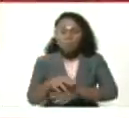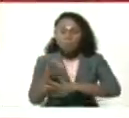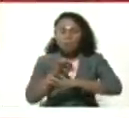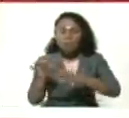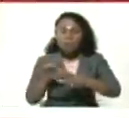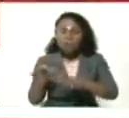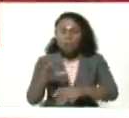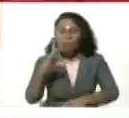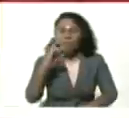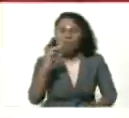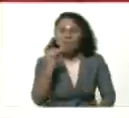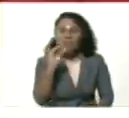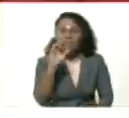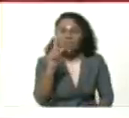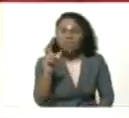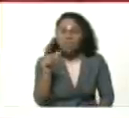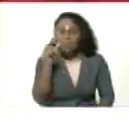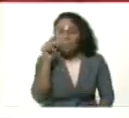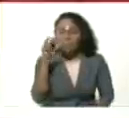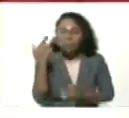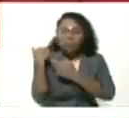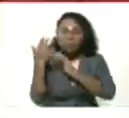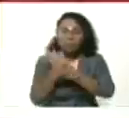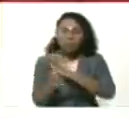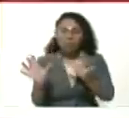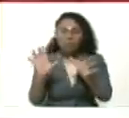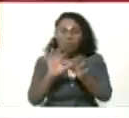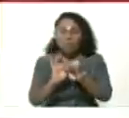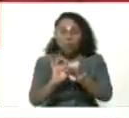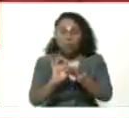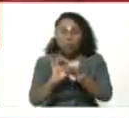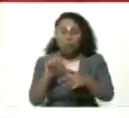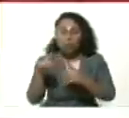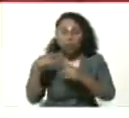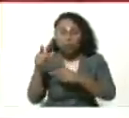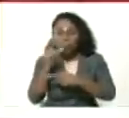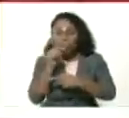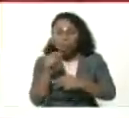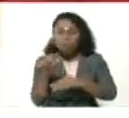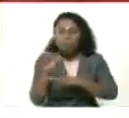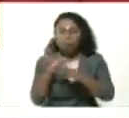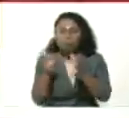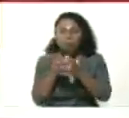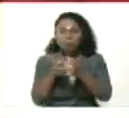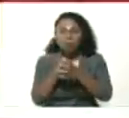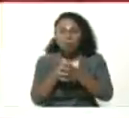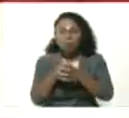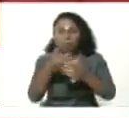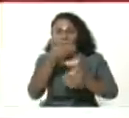Manso. Municipio Andrés Bellos, para la Alianza, David Sojo, del partido Tupamaro.